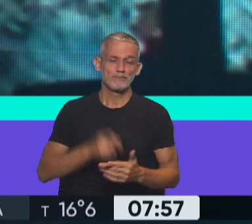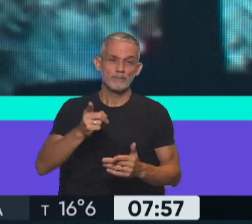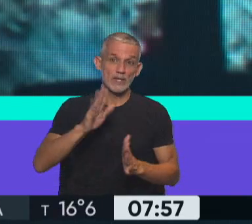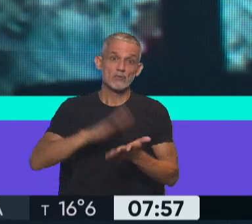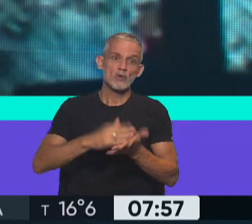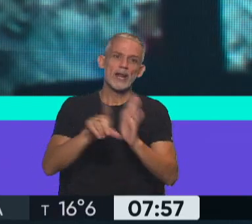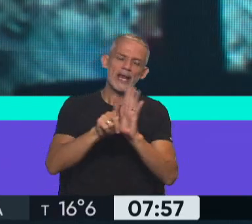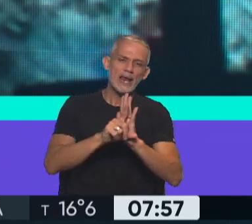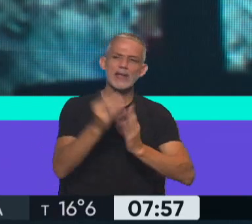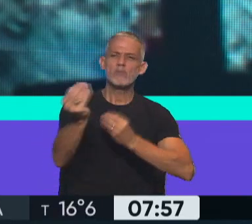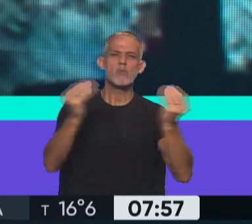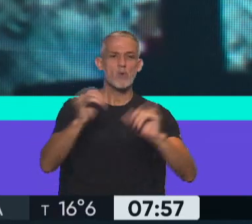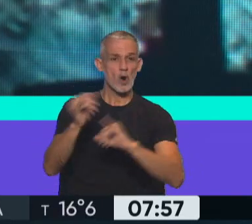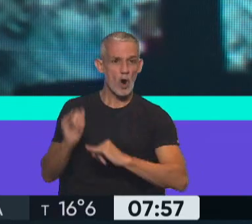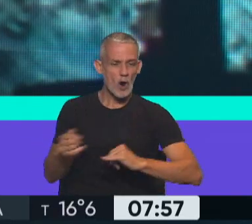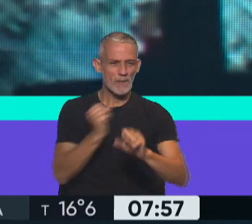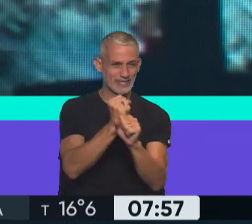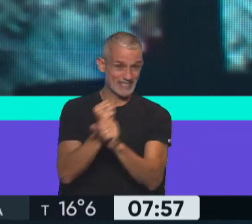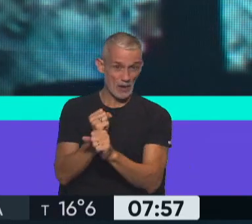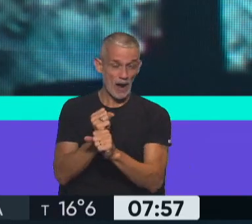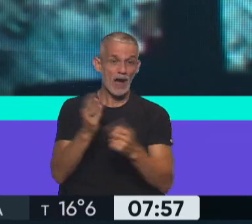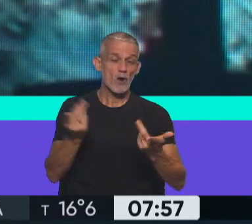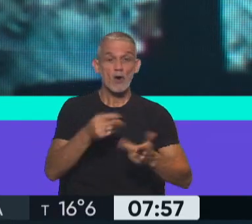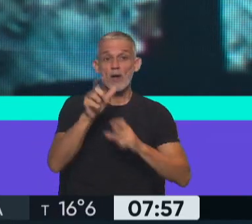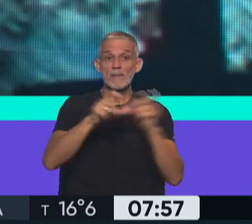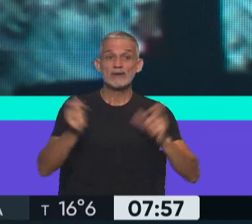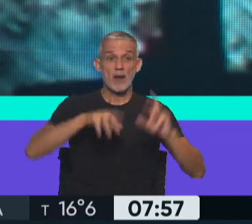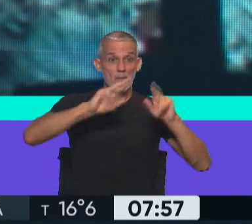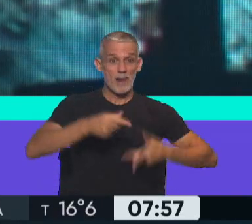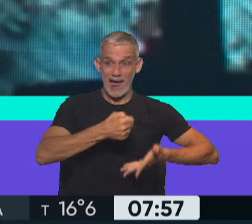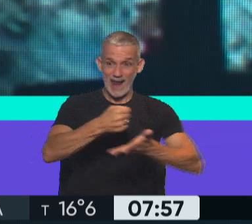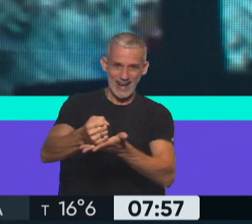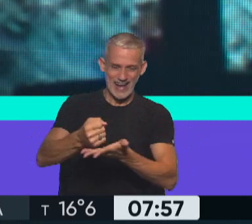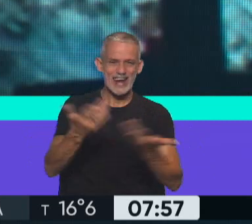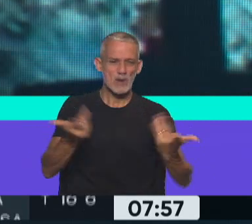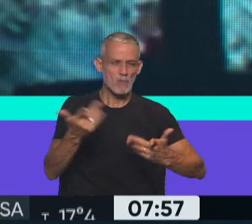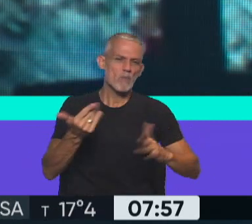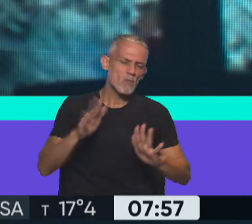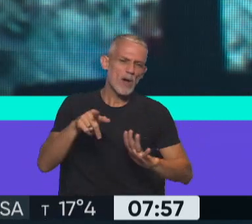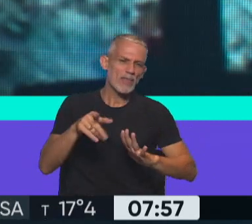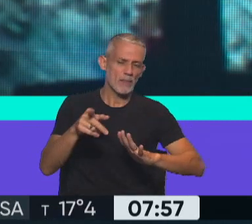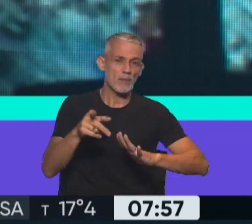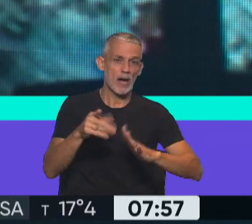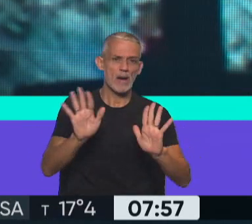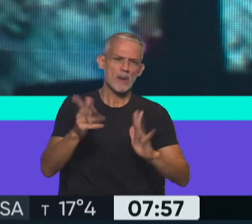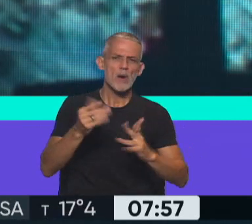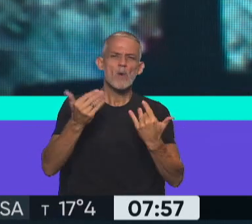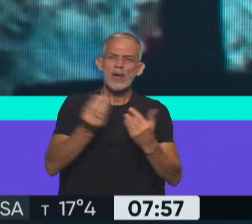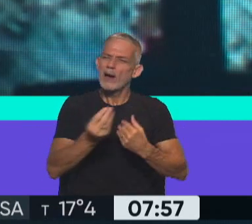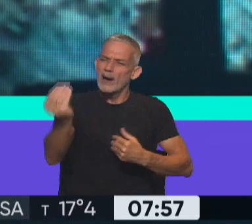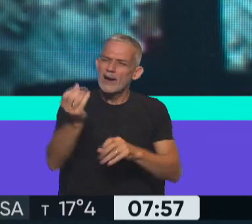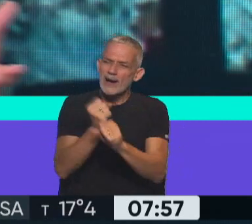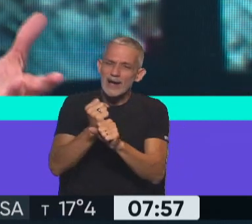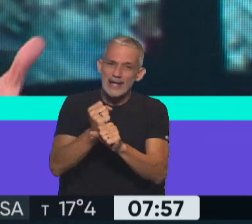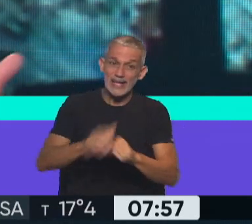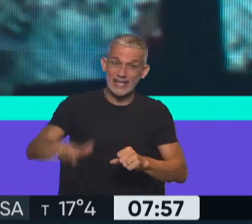Esto de la ley de empleo joven, de que quienes reciben un plan social puedan de una u otra manera comenzar a ingresar en